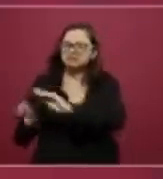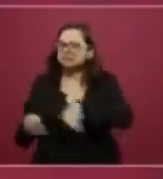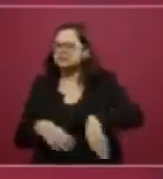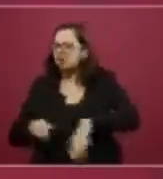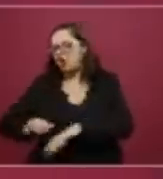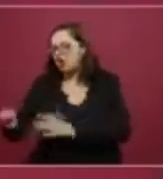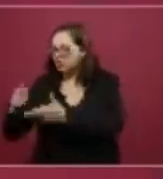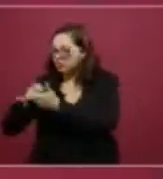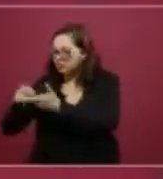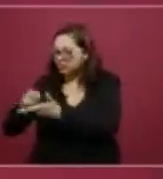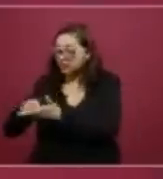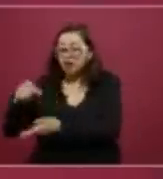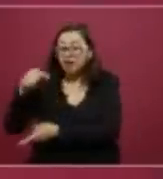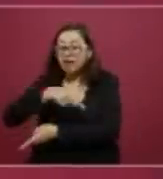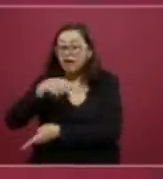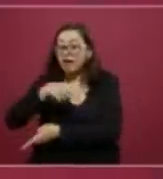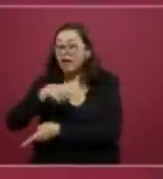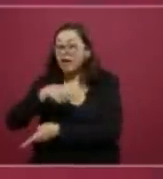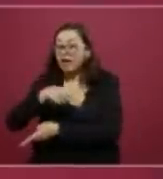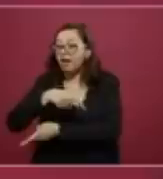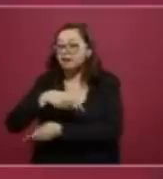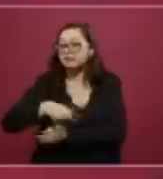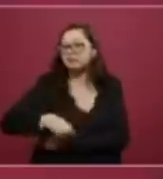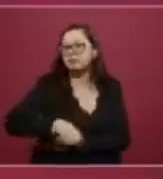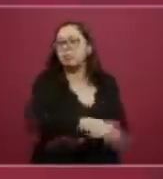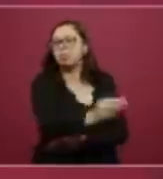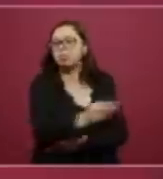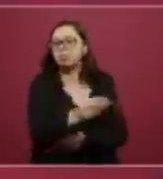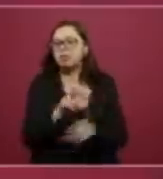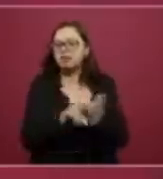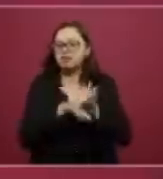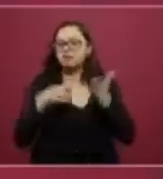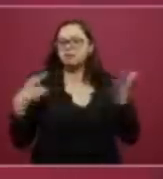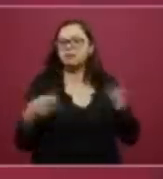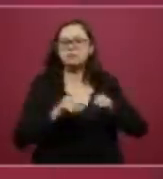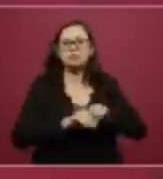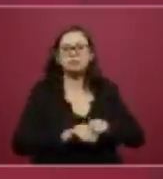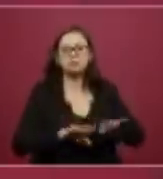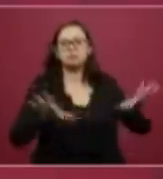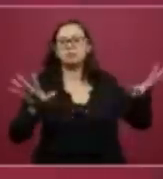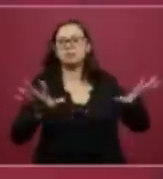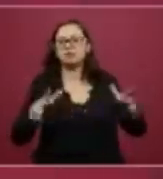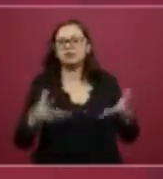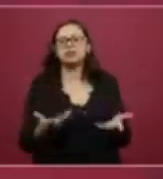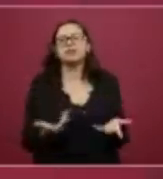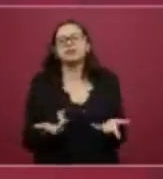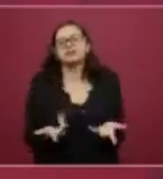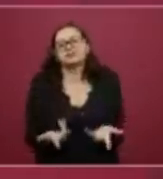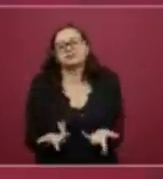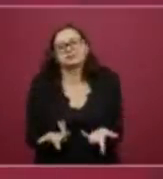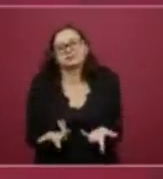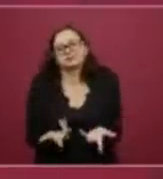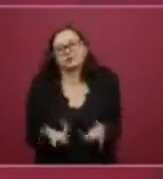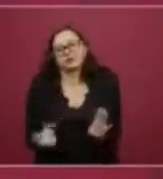Sería bueno que, en aras de la transparencia, ¿no?, porque todos estamos